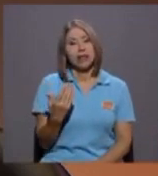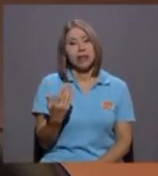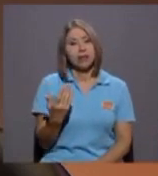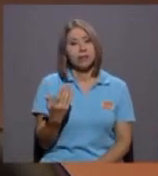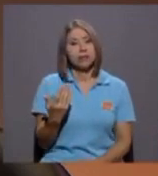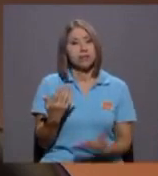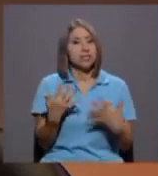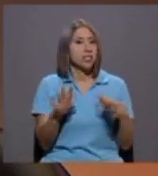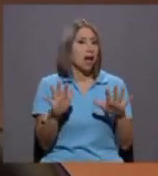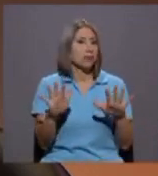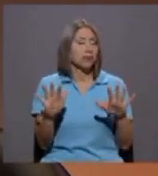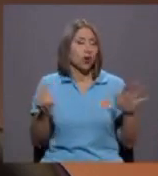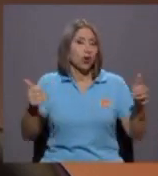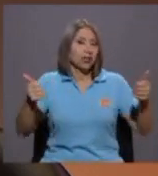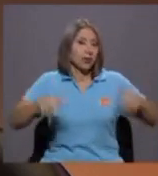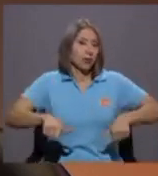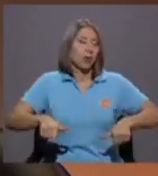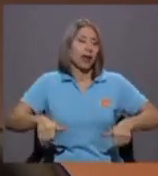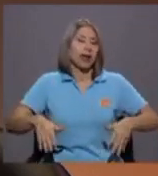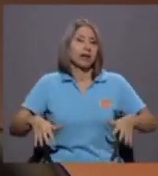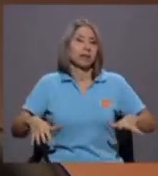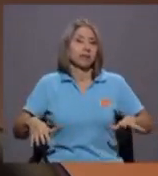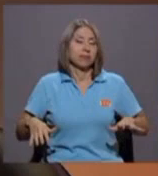ya con que se aprobara a la larga